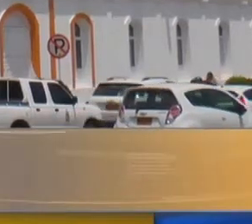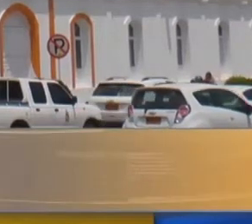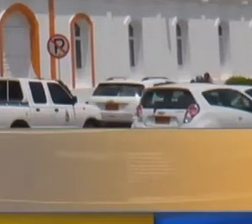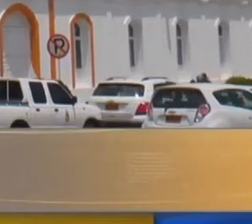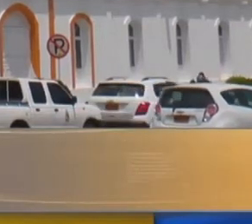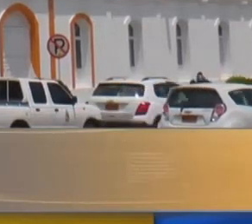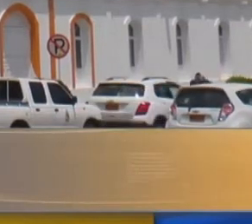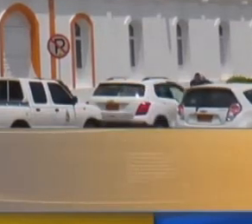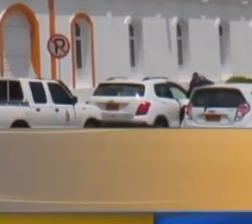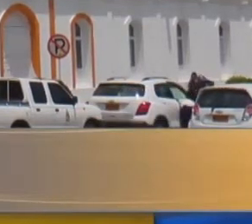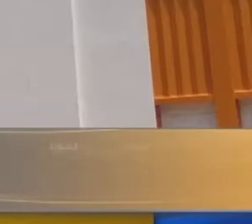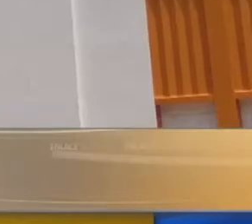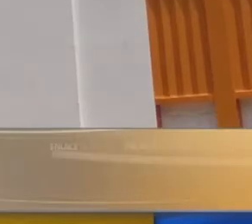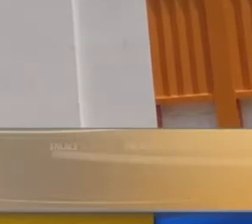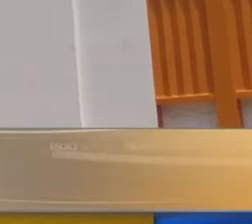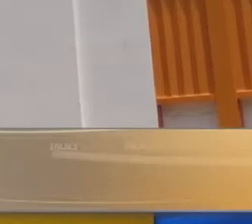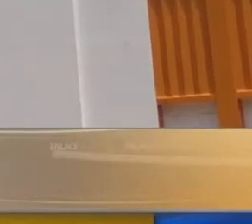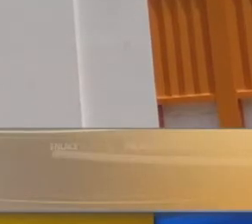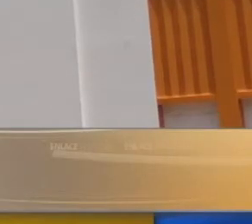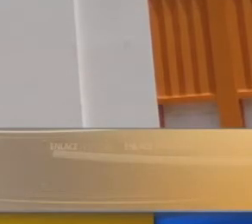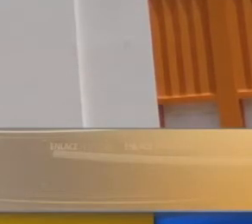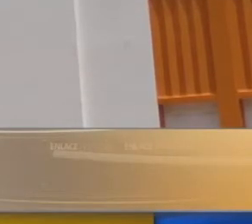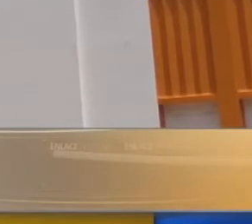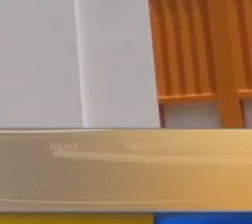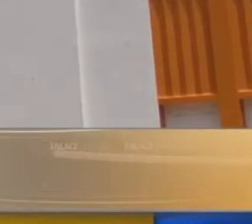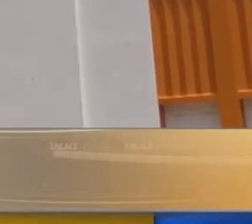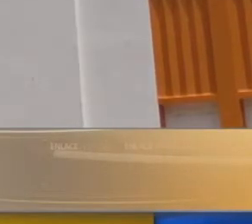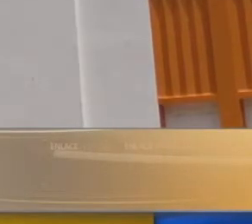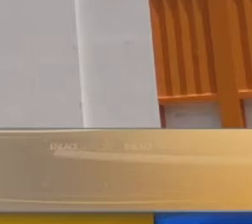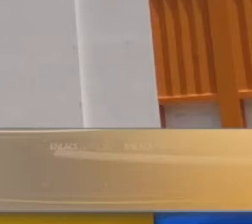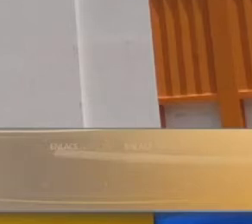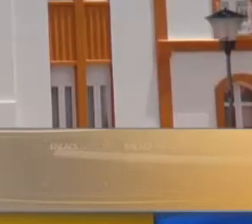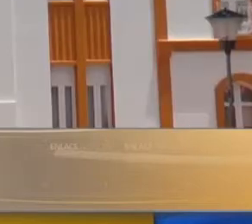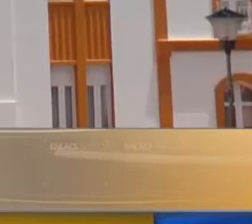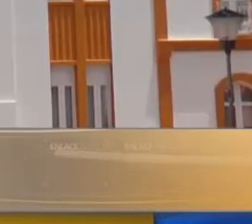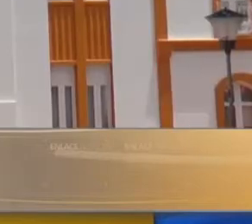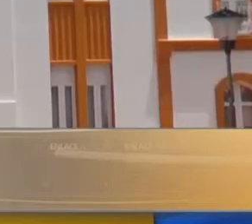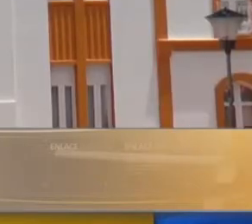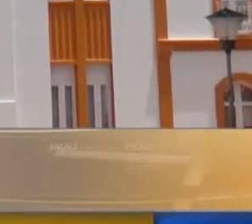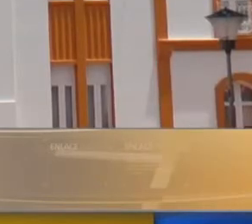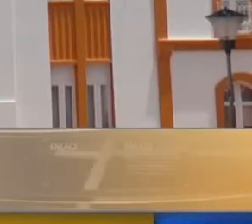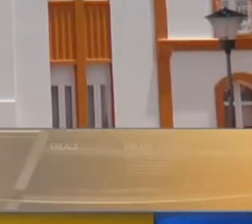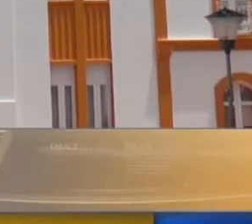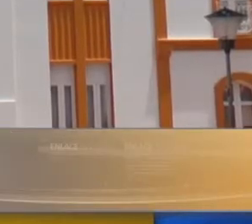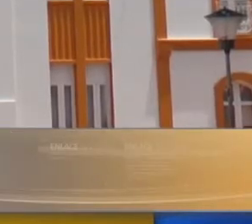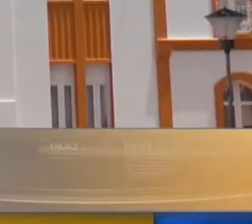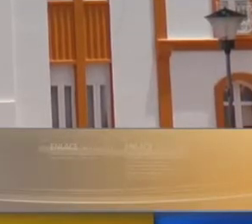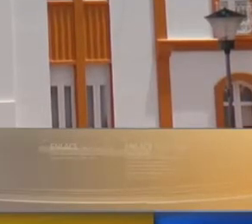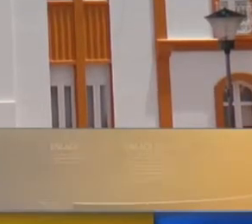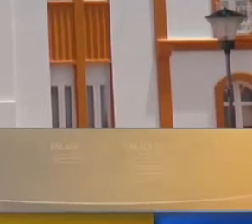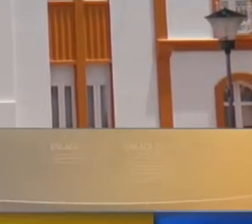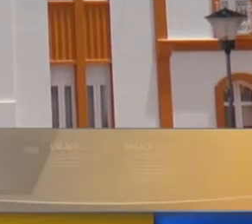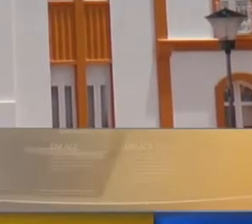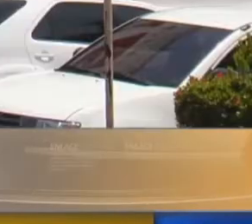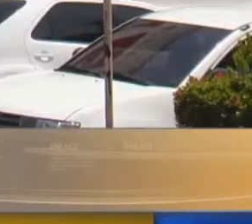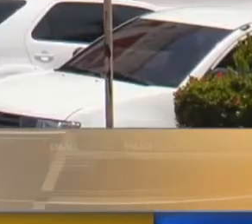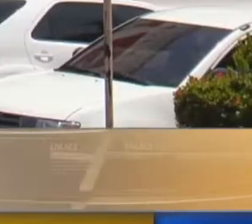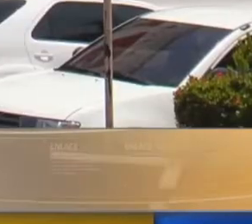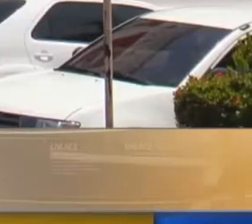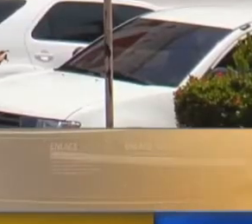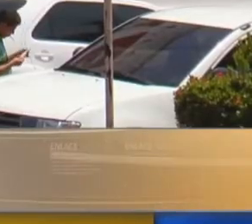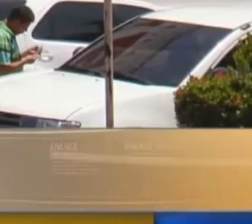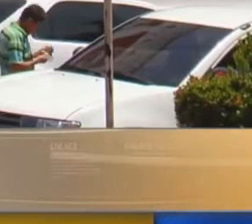Alcalde de Barranca Bermeja, Darío Echeverri, anuncia que mañana posesionará a los nuevos funcionarios de su gabinete. Asegura el mandatario que no habrá más modificaciones en su